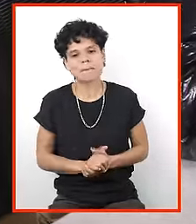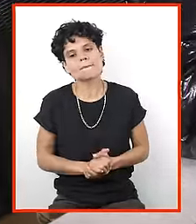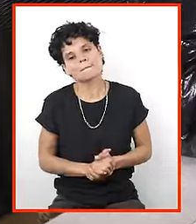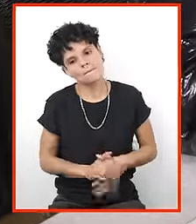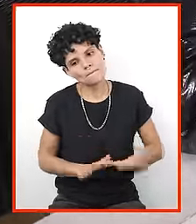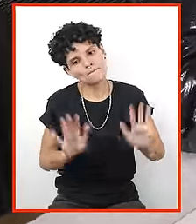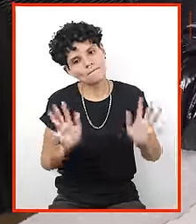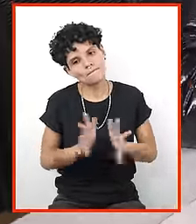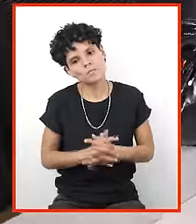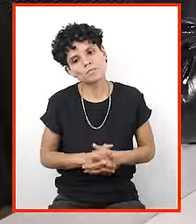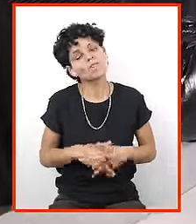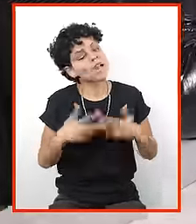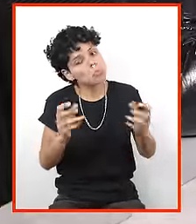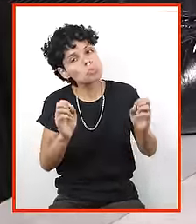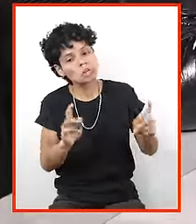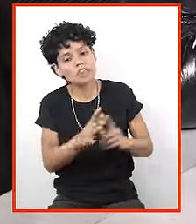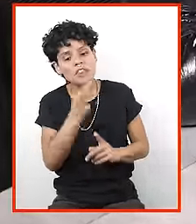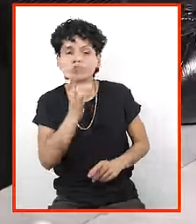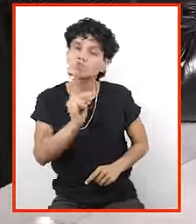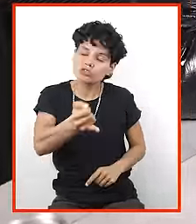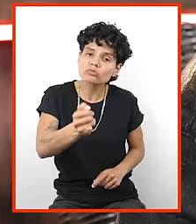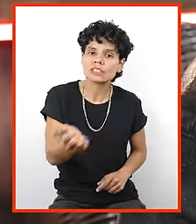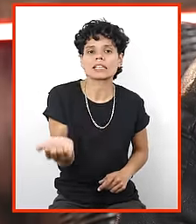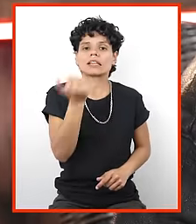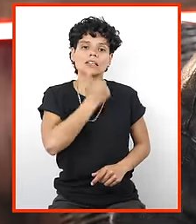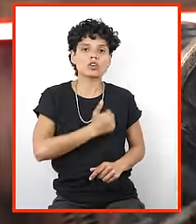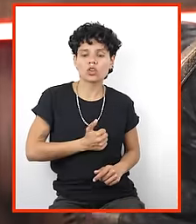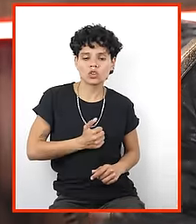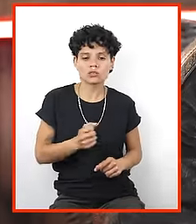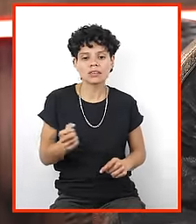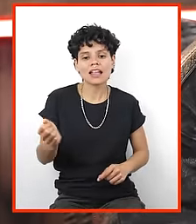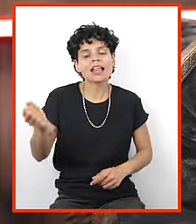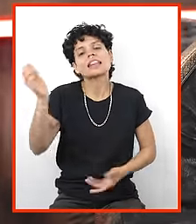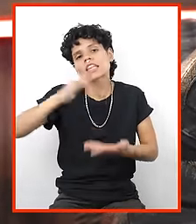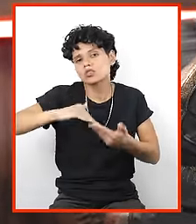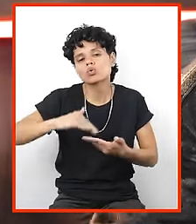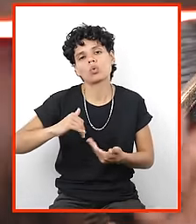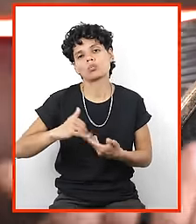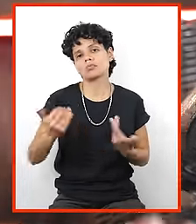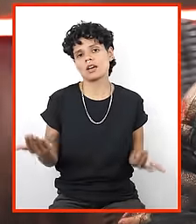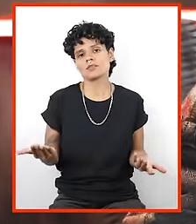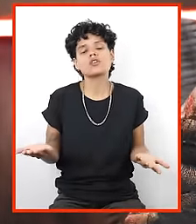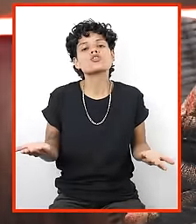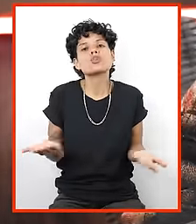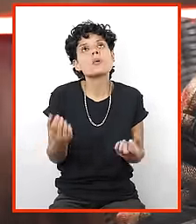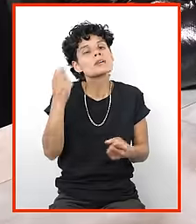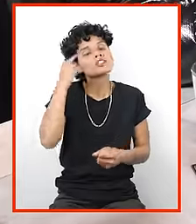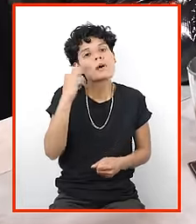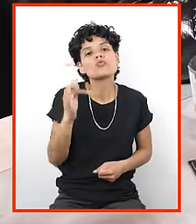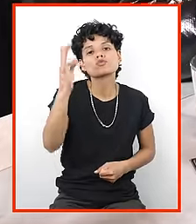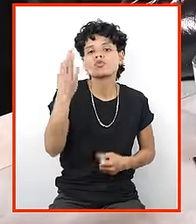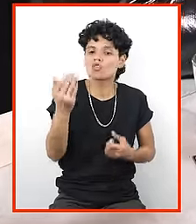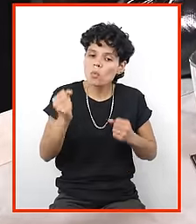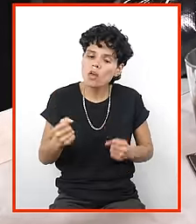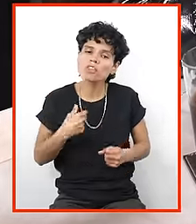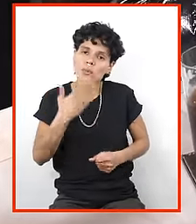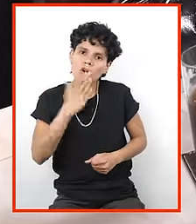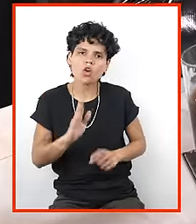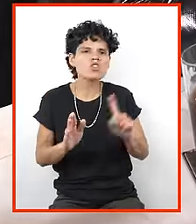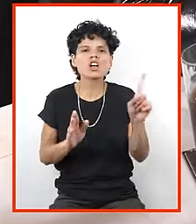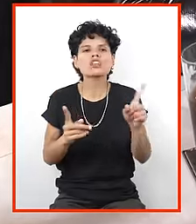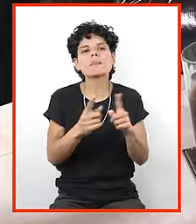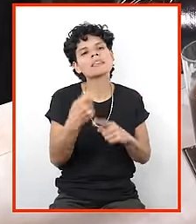dejarla ya en fuera. Ese tipo de casos te digo, sí, me equivoqué, perdona. Sí. ¿Cómo puedo hacerlo mejor para una próxima vez? Y no por cumplir